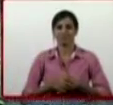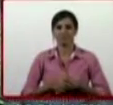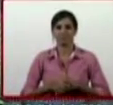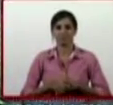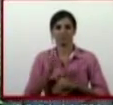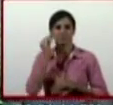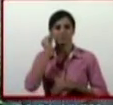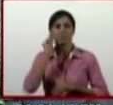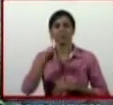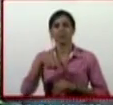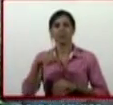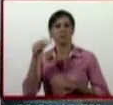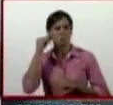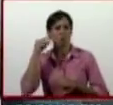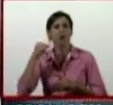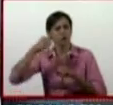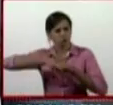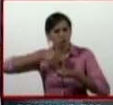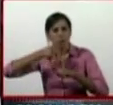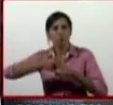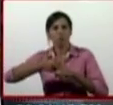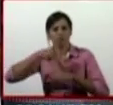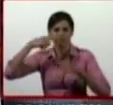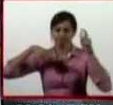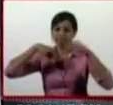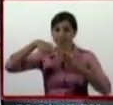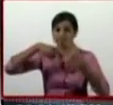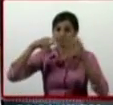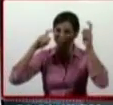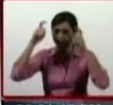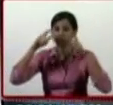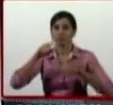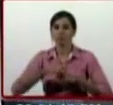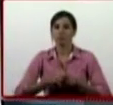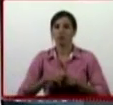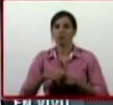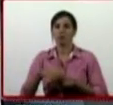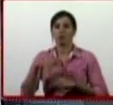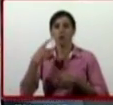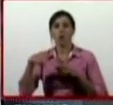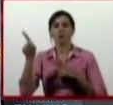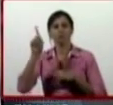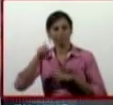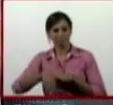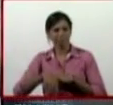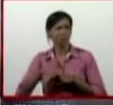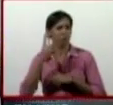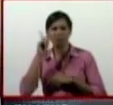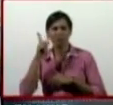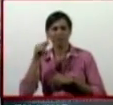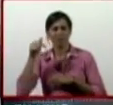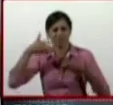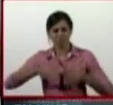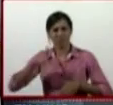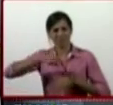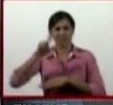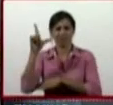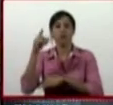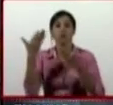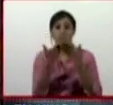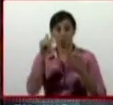también compañera luchadora, revolucionaria, está un guaro también, yo no sabía que era guaro, estudió en esta